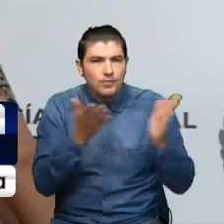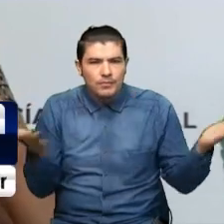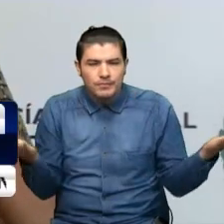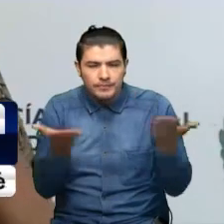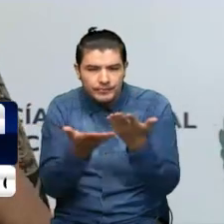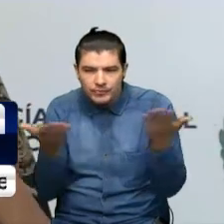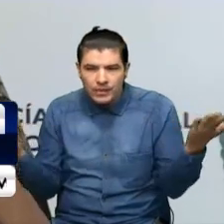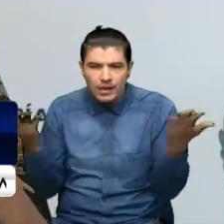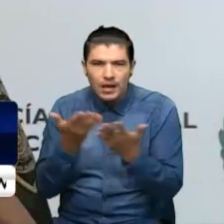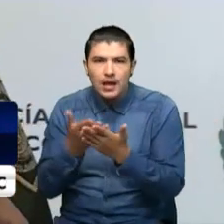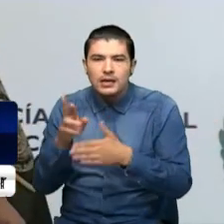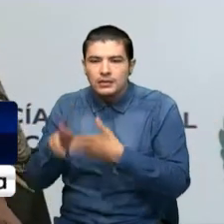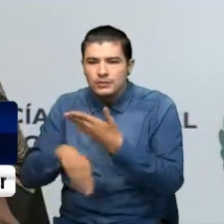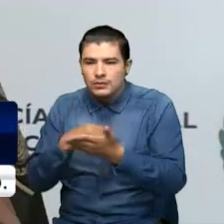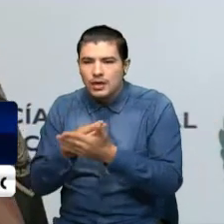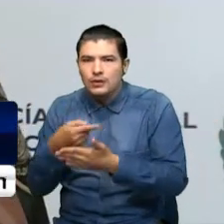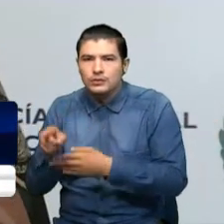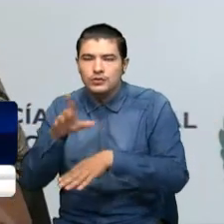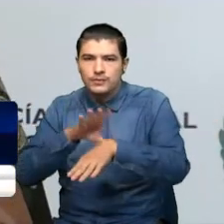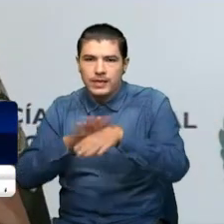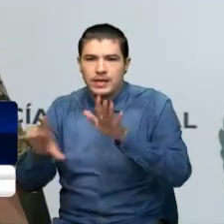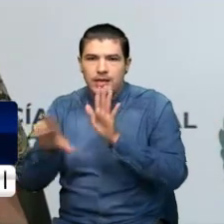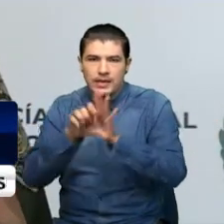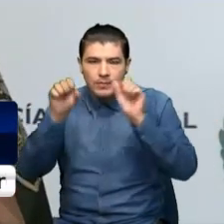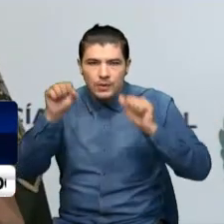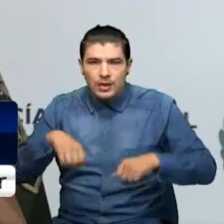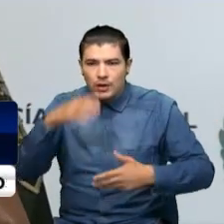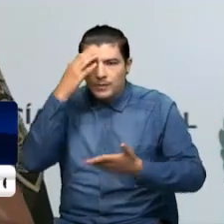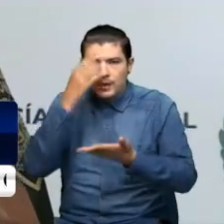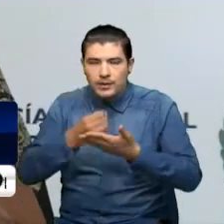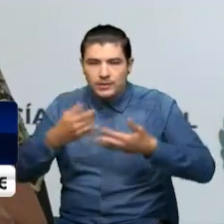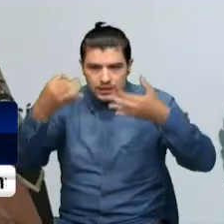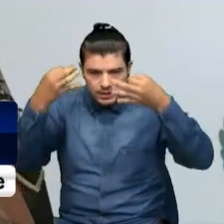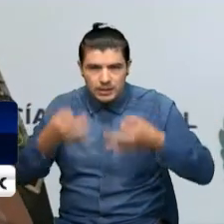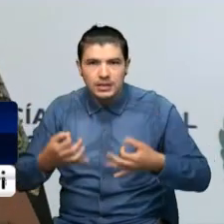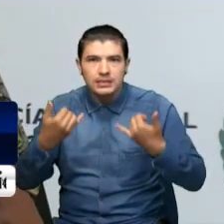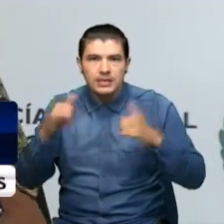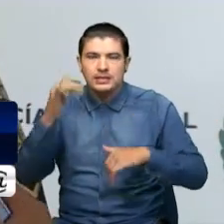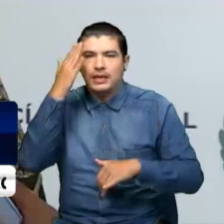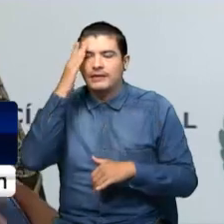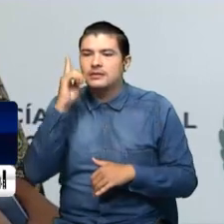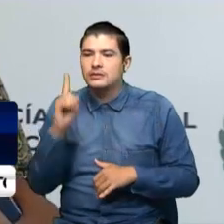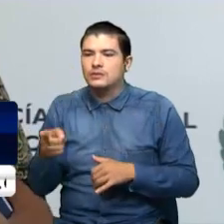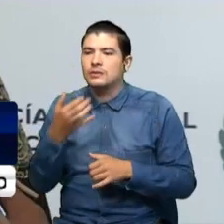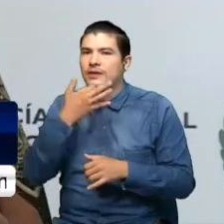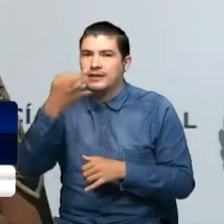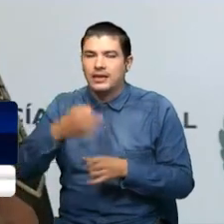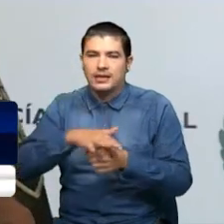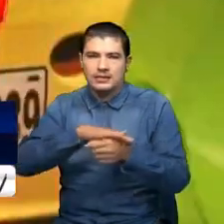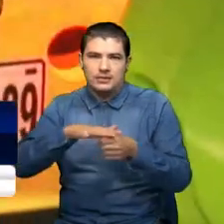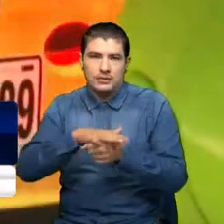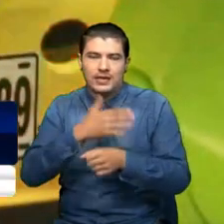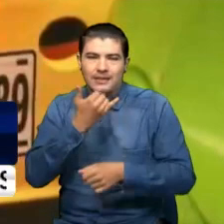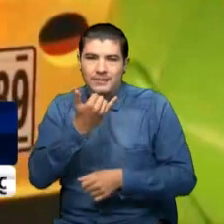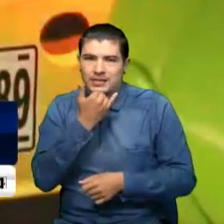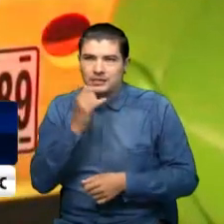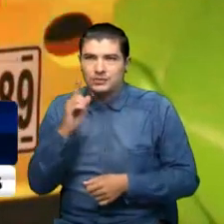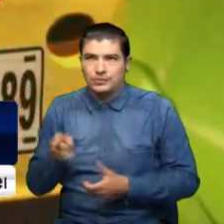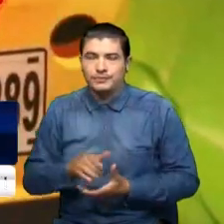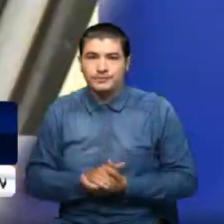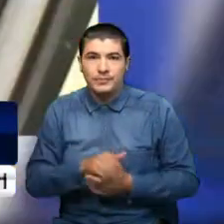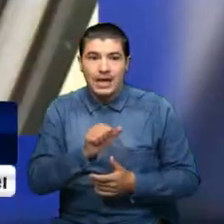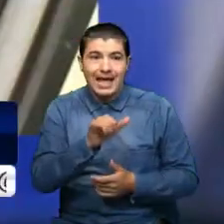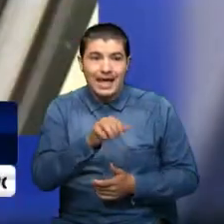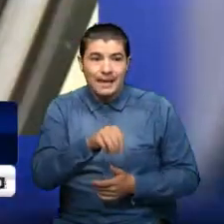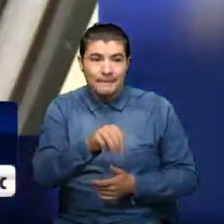con el resultado de medicina legal y pronunciarnos ya con hechos y situaciones verificadas contundentes a